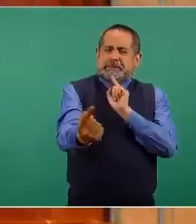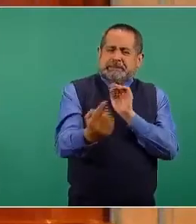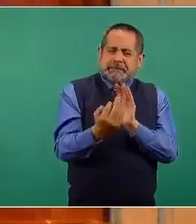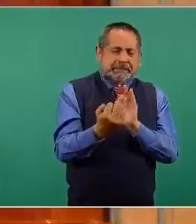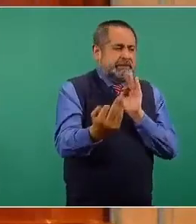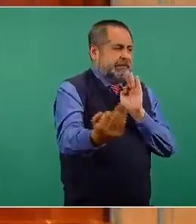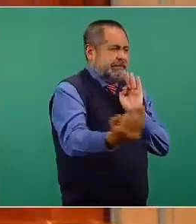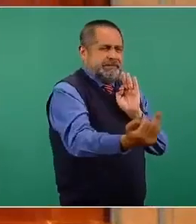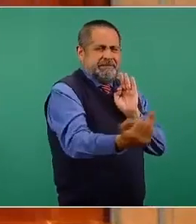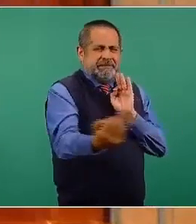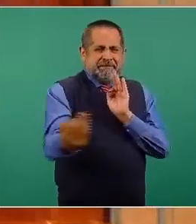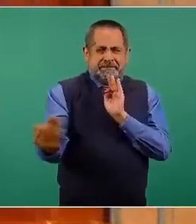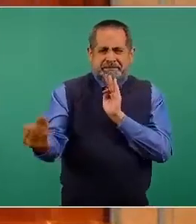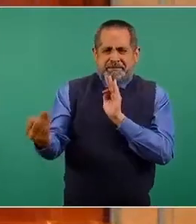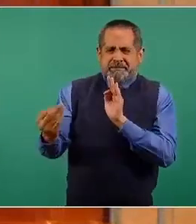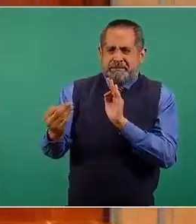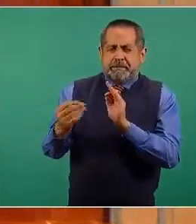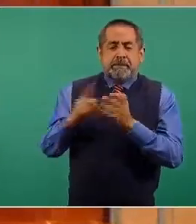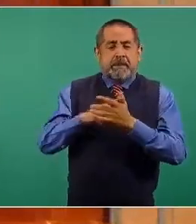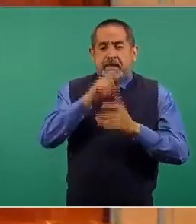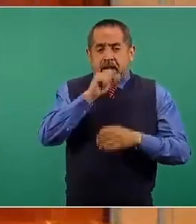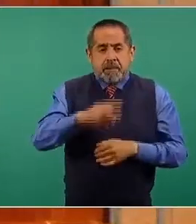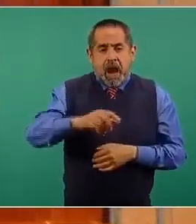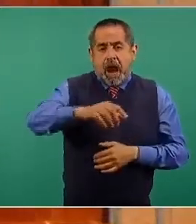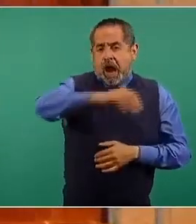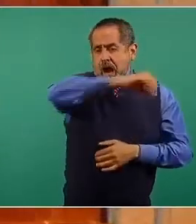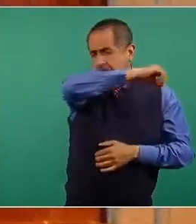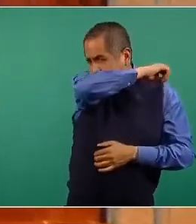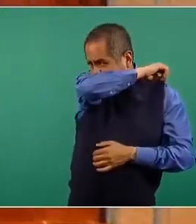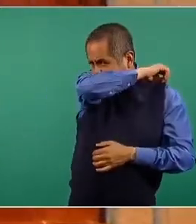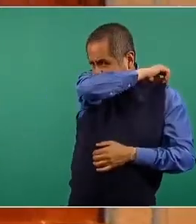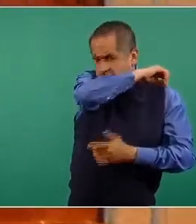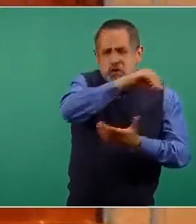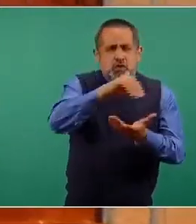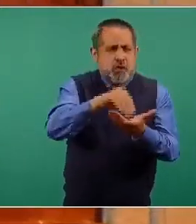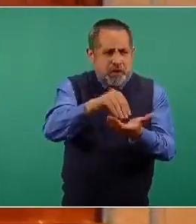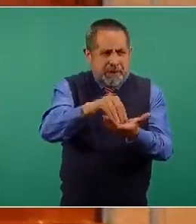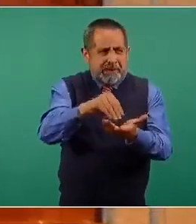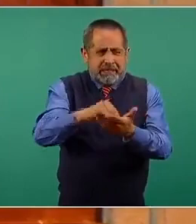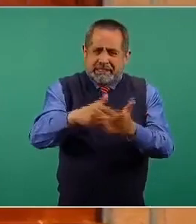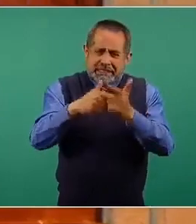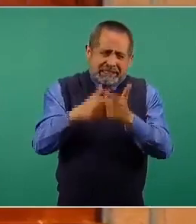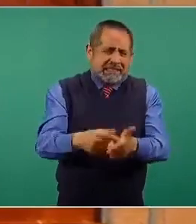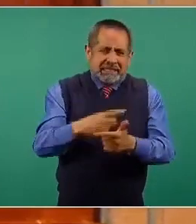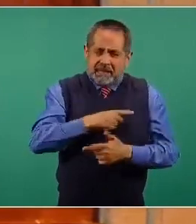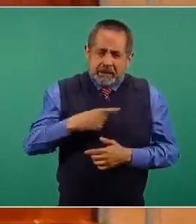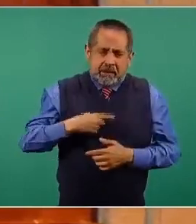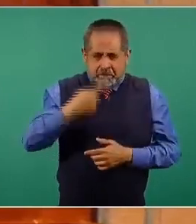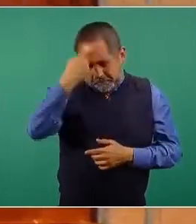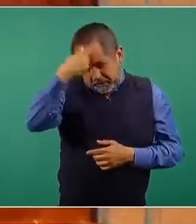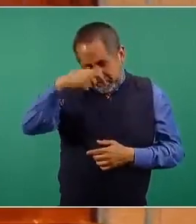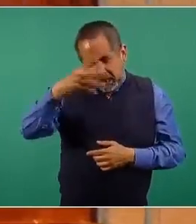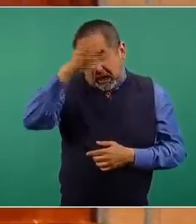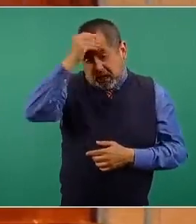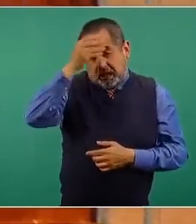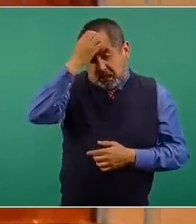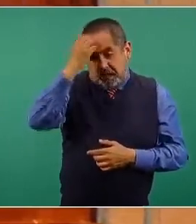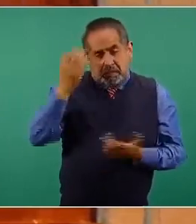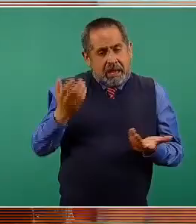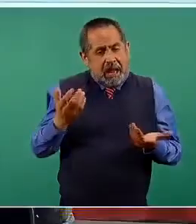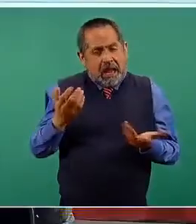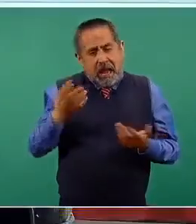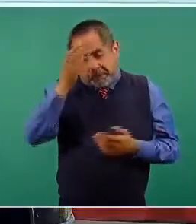muy observantes, seguir estornudando con el ángulo interno del codo, que eso tiene que ver mucho con la educación que tenemos que darle